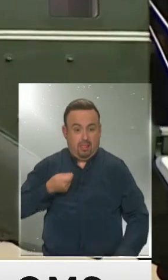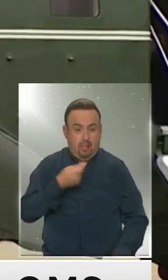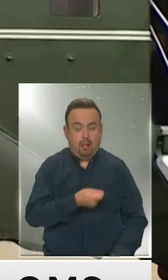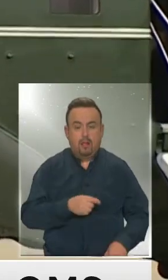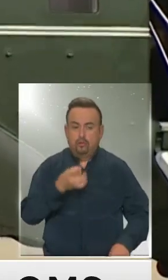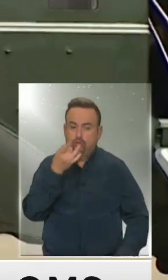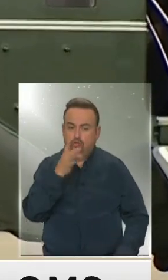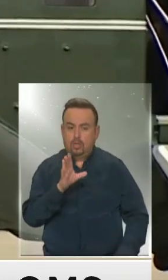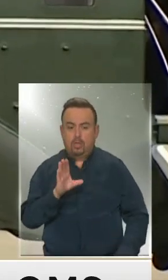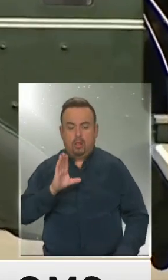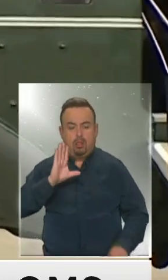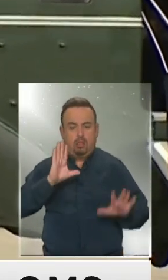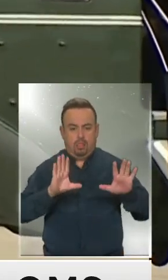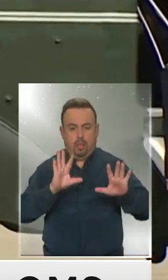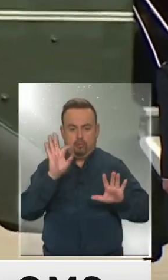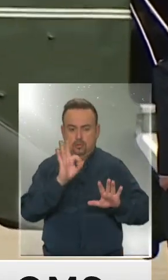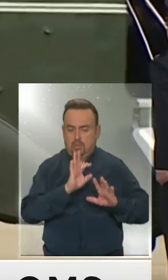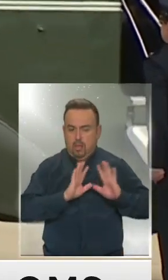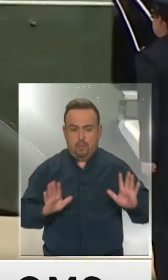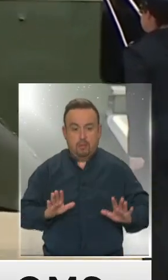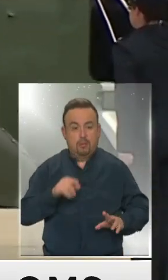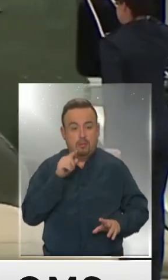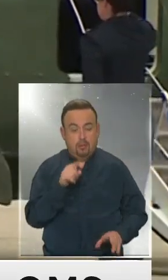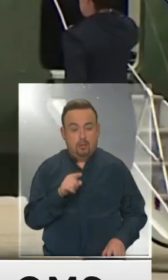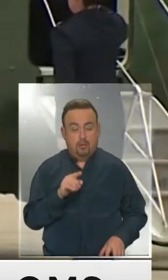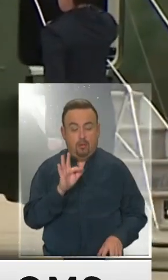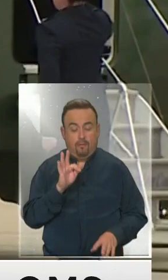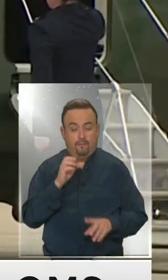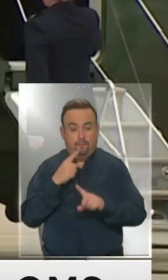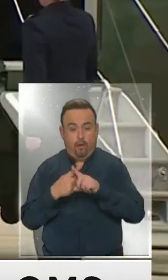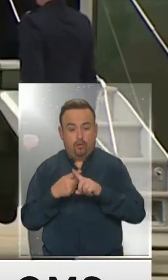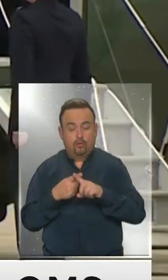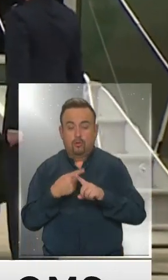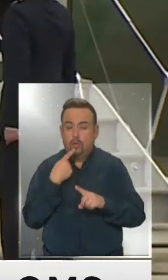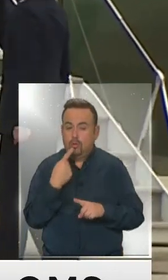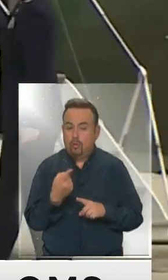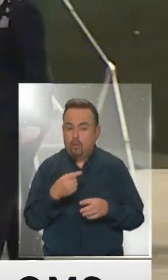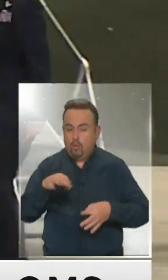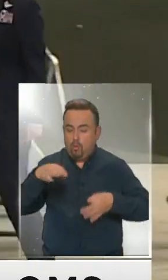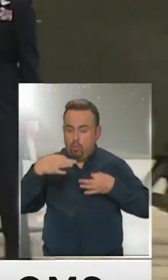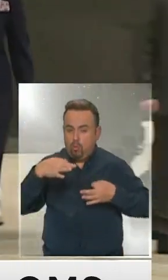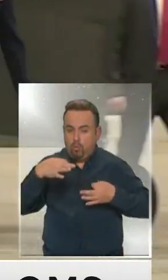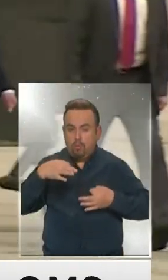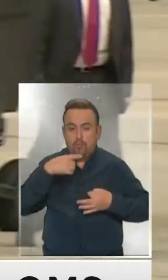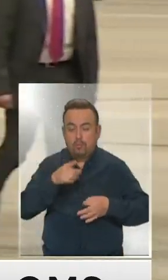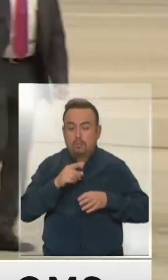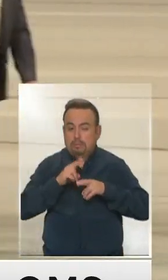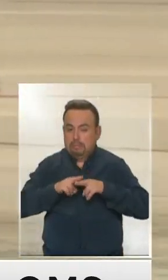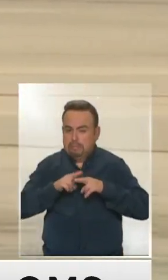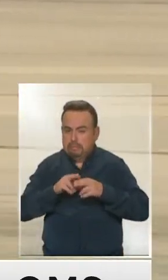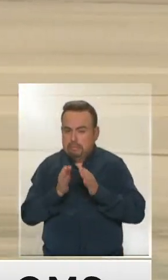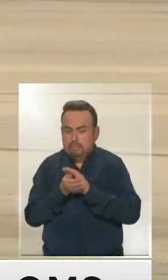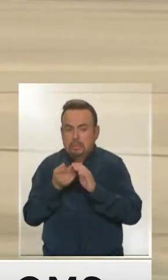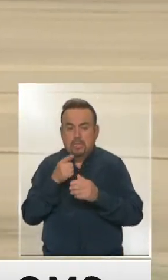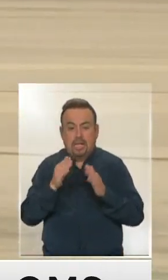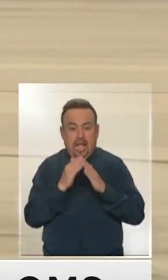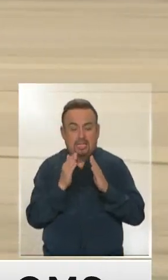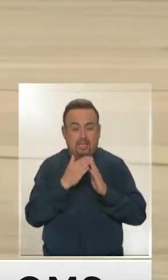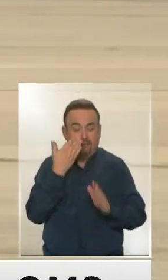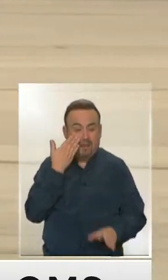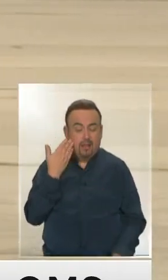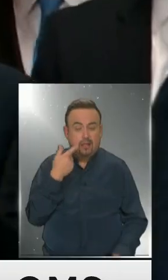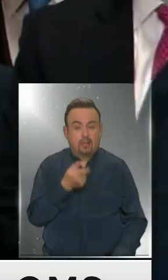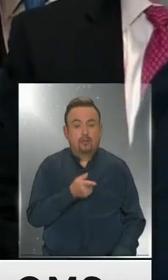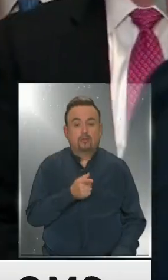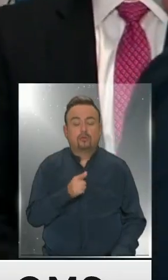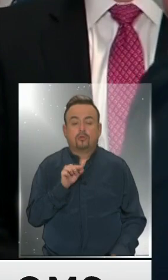hasta ahora esto luego de que la cadena fox filtraron supuesto documento en que estarían trabajando en la casa blanca sobre los